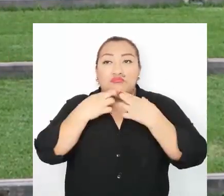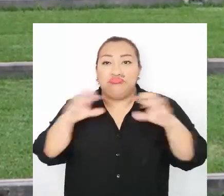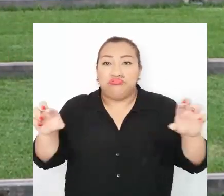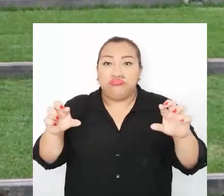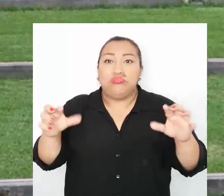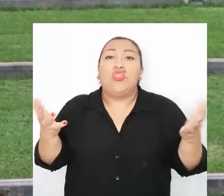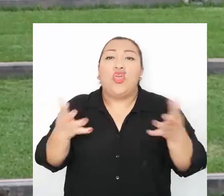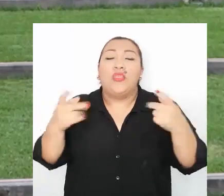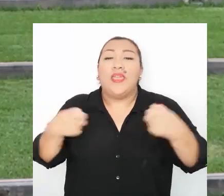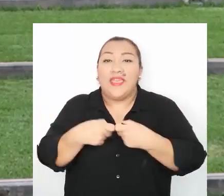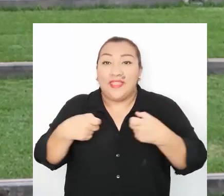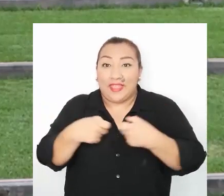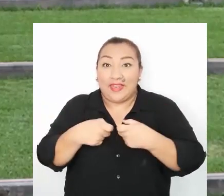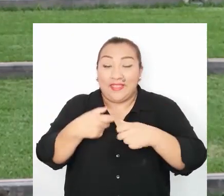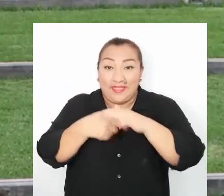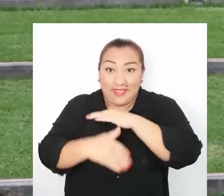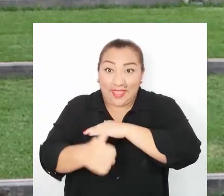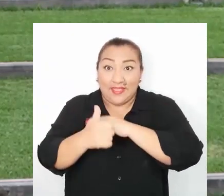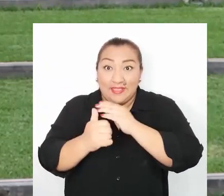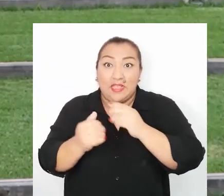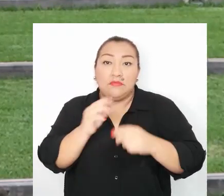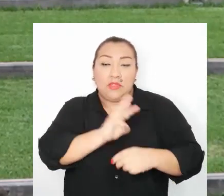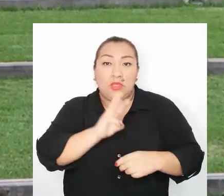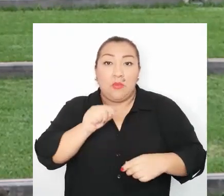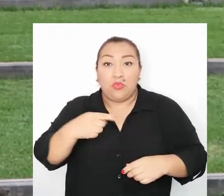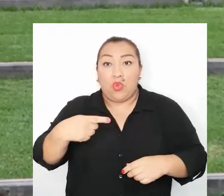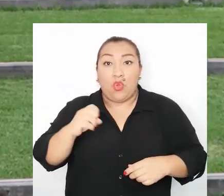el portal institucional